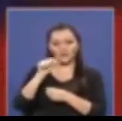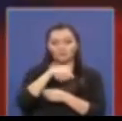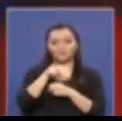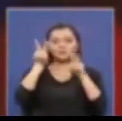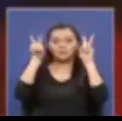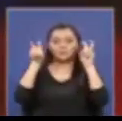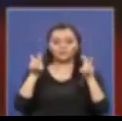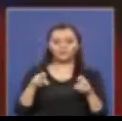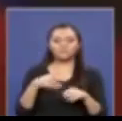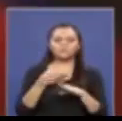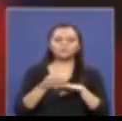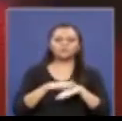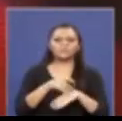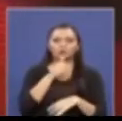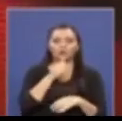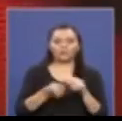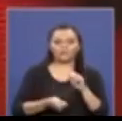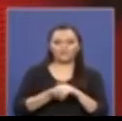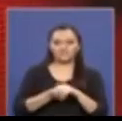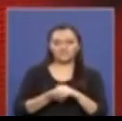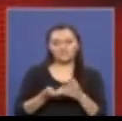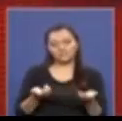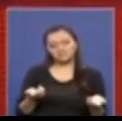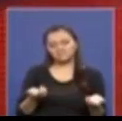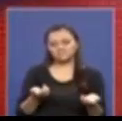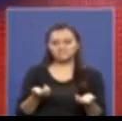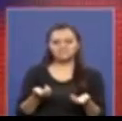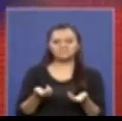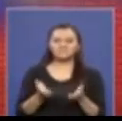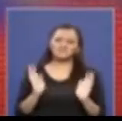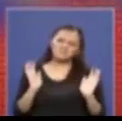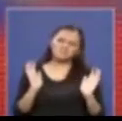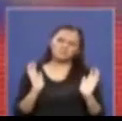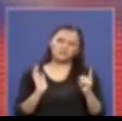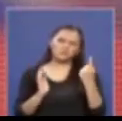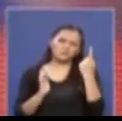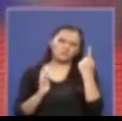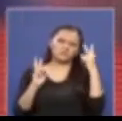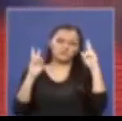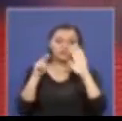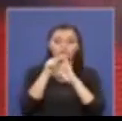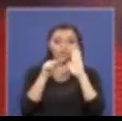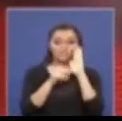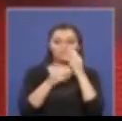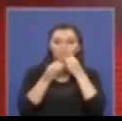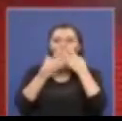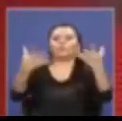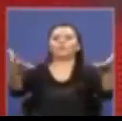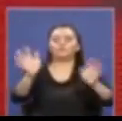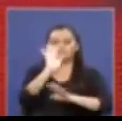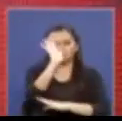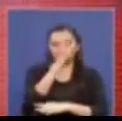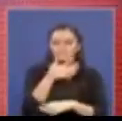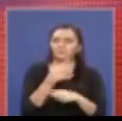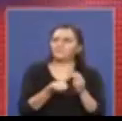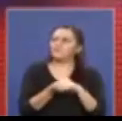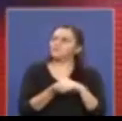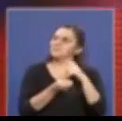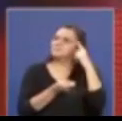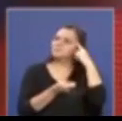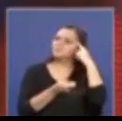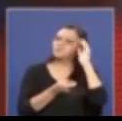temas confidenciales. En realidad este tema no era tan confidencial, pero no quiero romper la norma y no vamos a informar sobre el tema